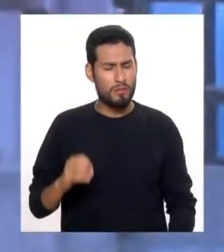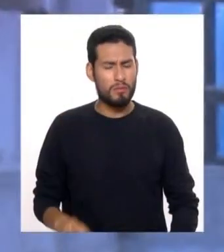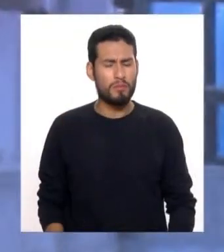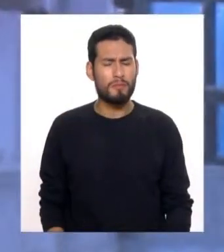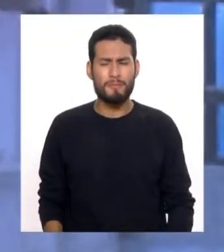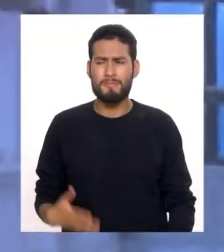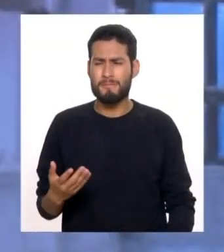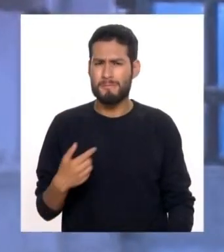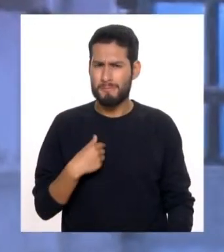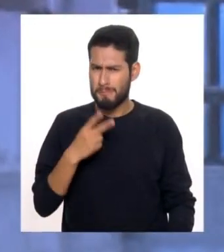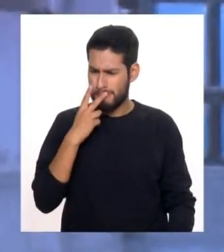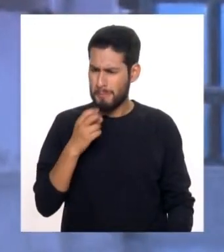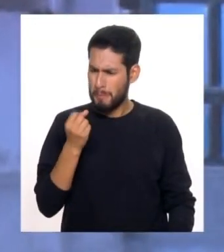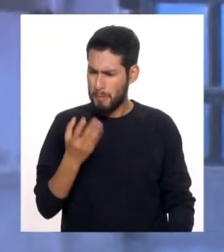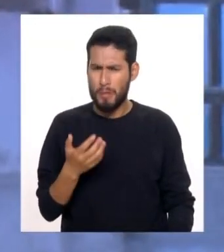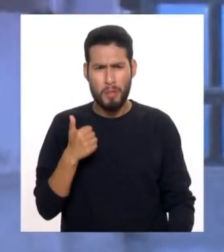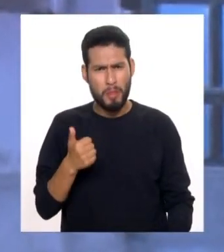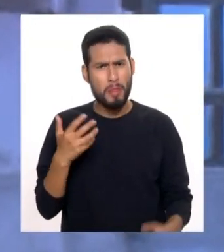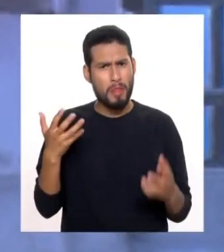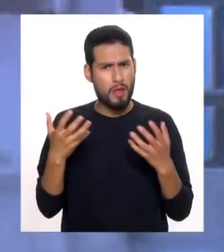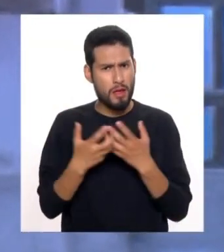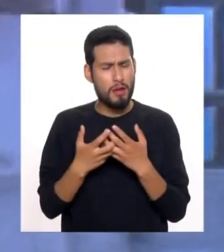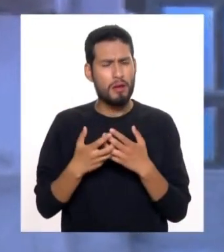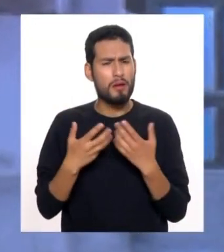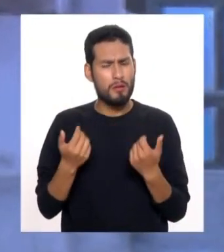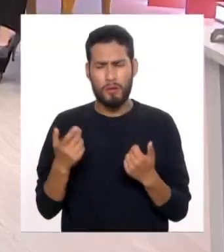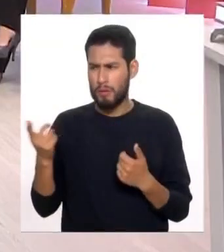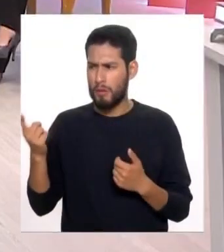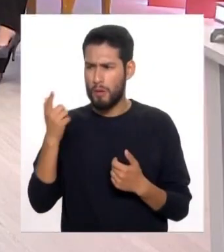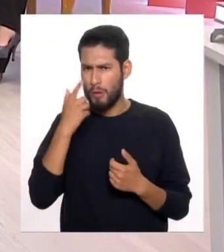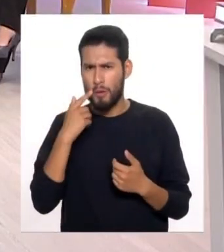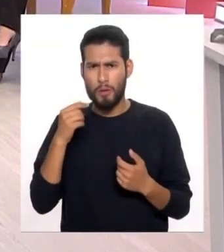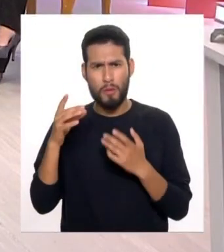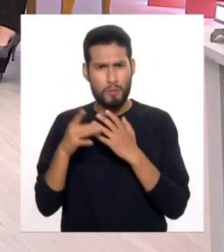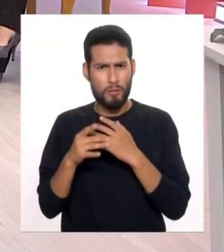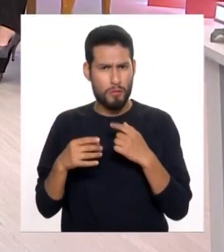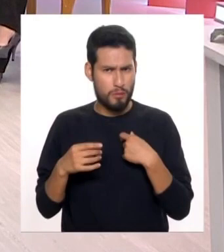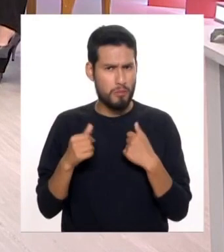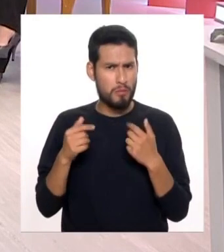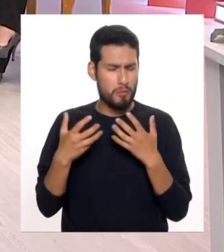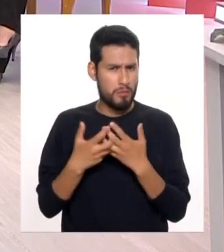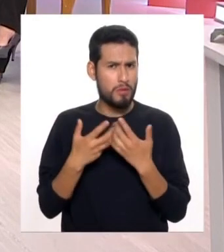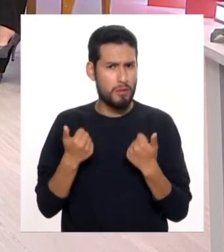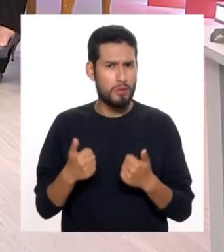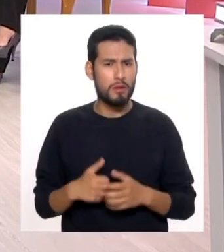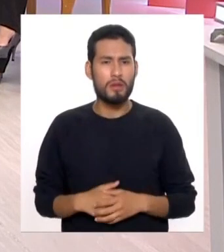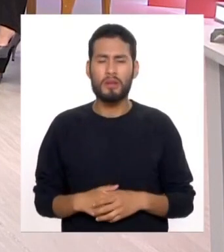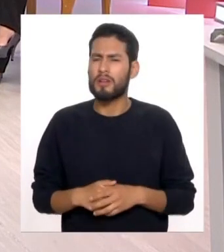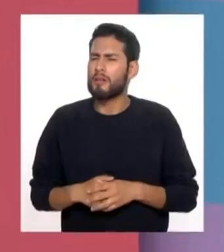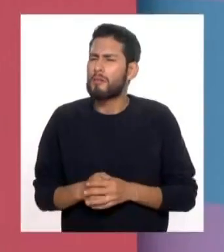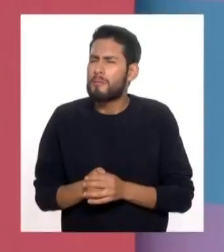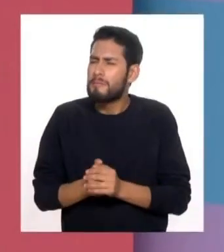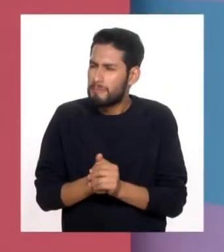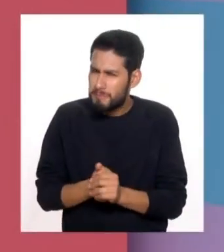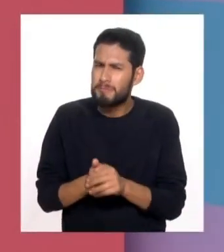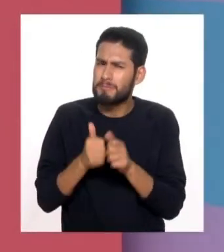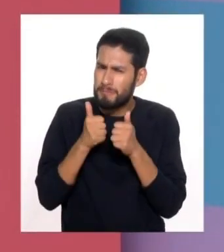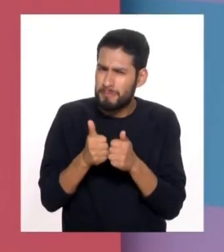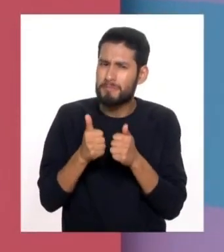Y salió que está bien, que es compatible el mío y el de mi esposo. Muy bien, Vanessa. ¿Y cuál es tu